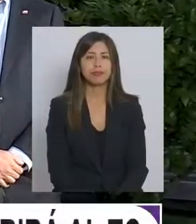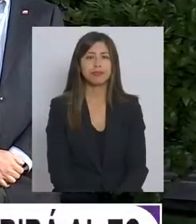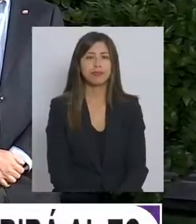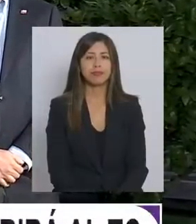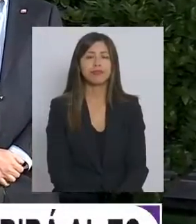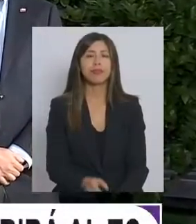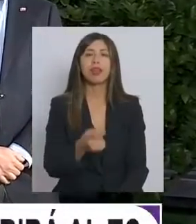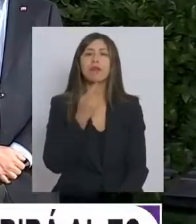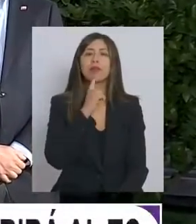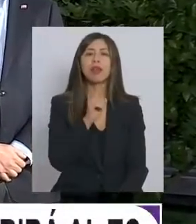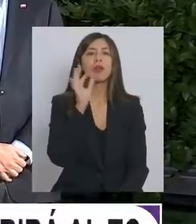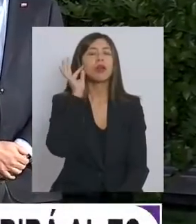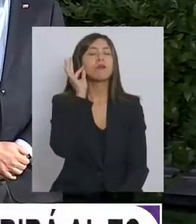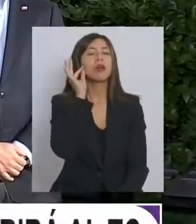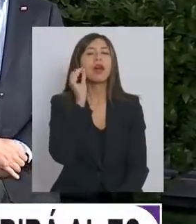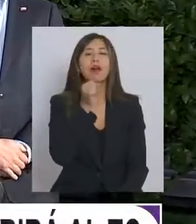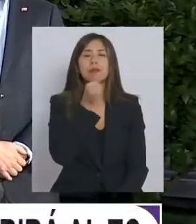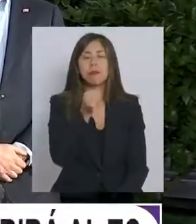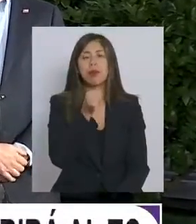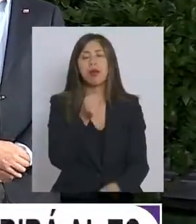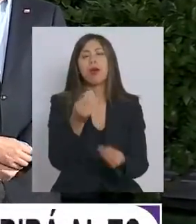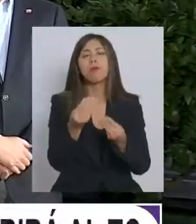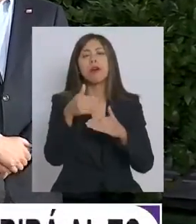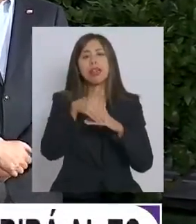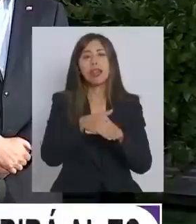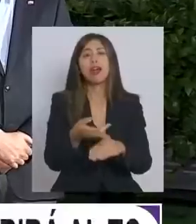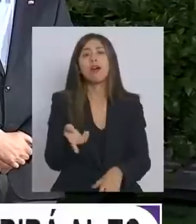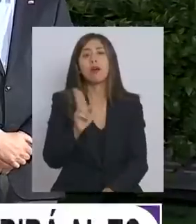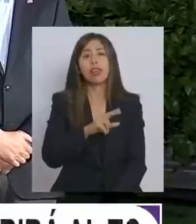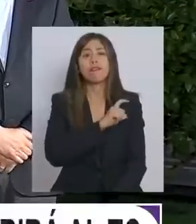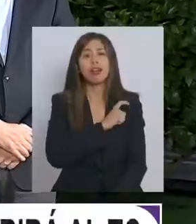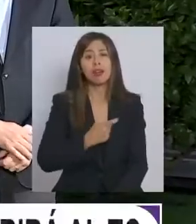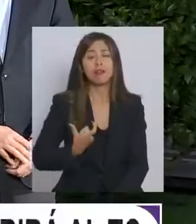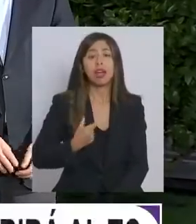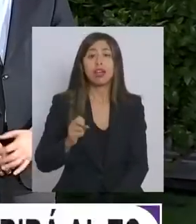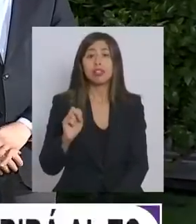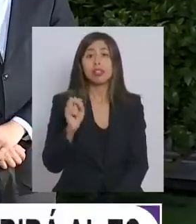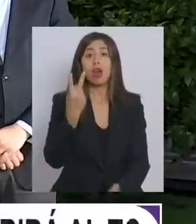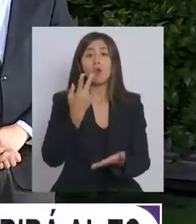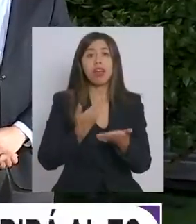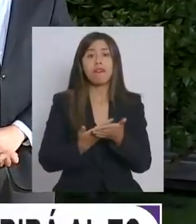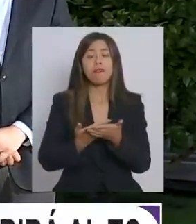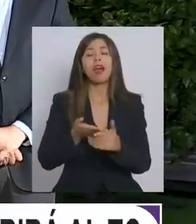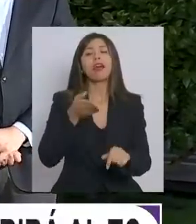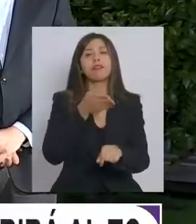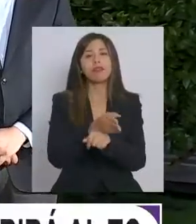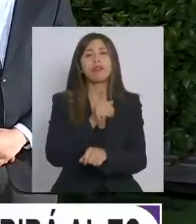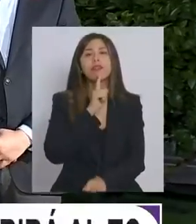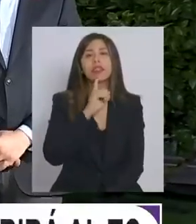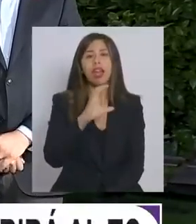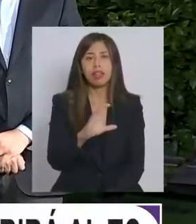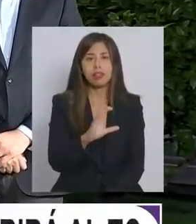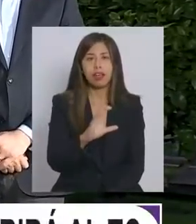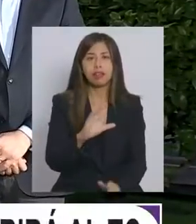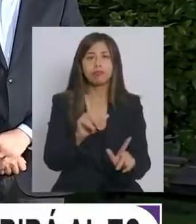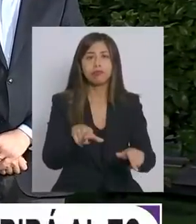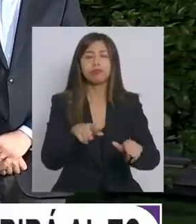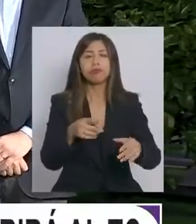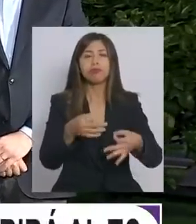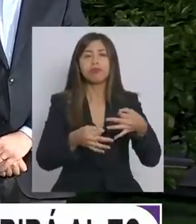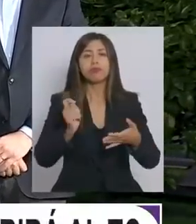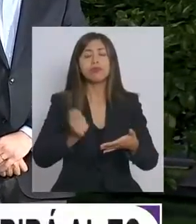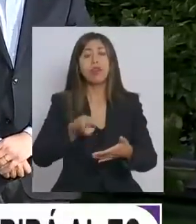Muy buenas tardes, ministros. Bueno, se repite la historia, el gobierno por segunda vez se debe recurrir al Tribunal Constitucional. Hoy parlamentarios